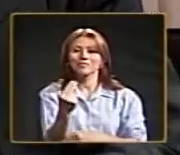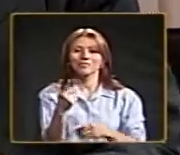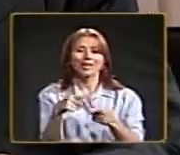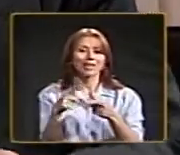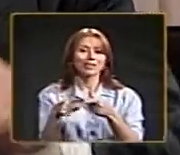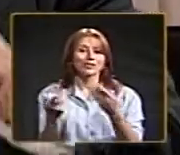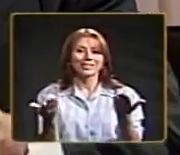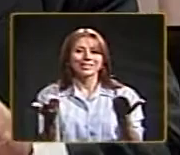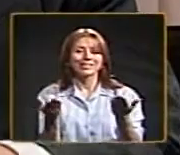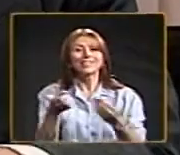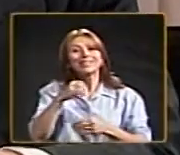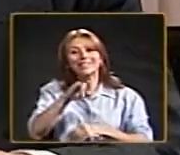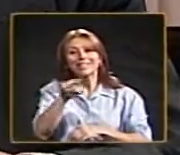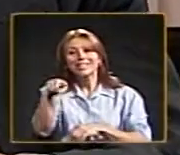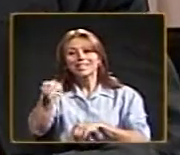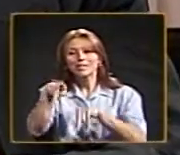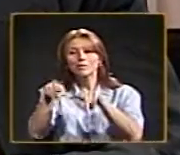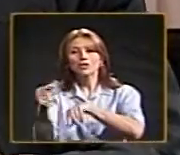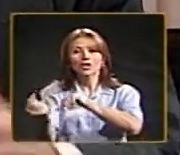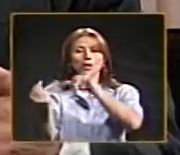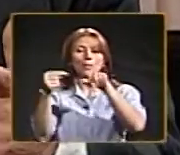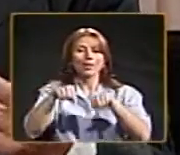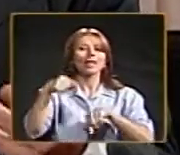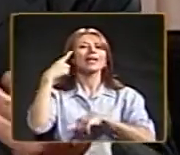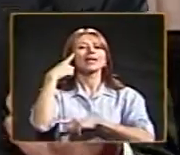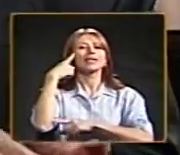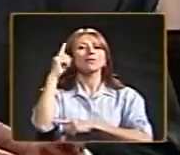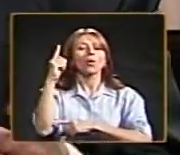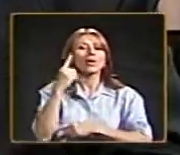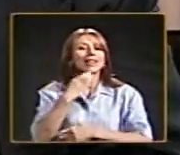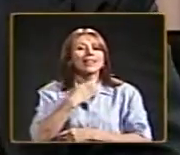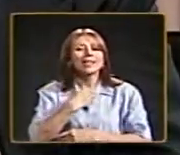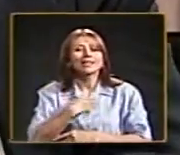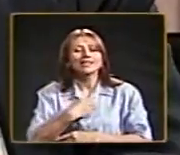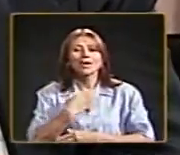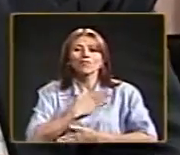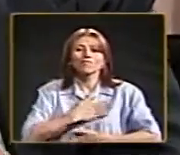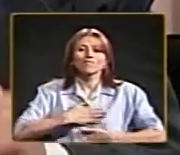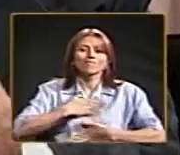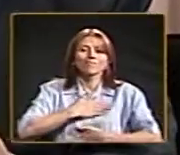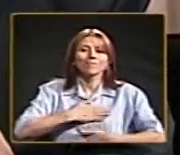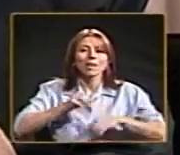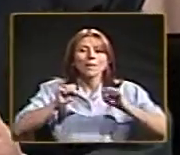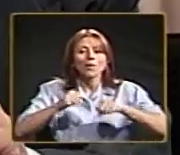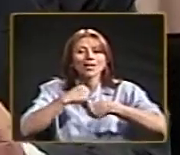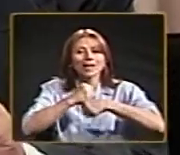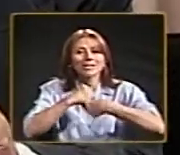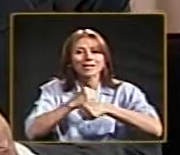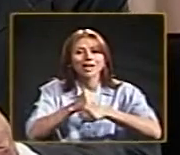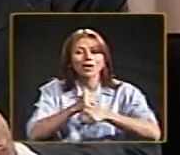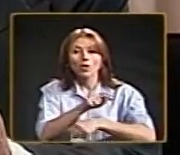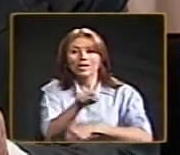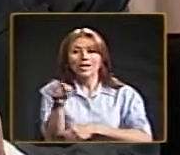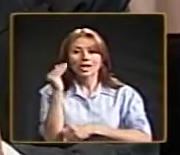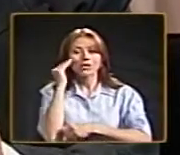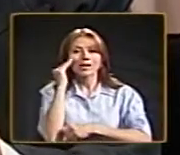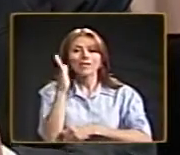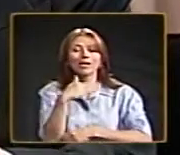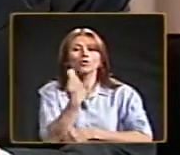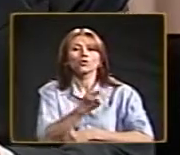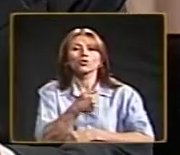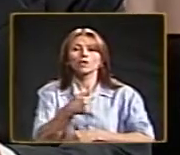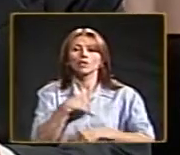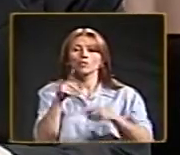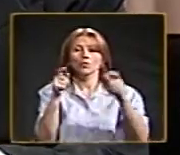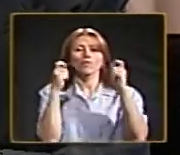entonces, si vienen es por el deseo Por de el placer conocer, de poder sí. hacer Y que ellos guitarra saben, aquí. que tenemos un festival